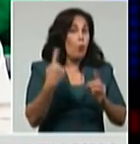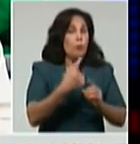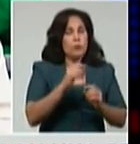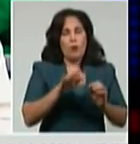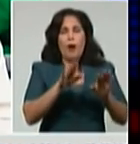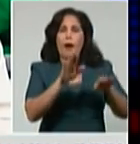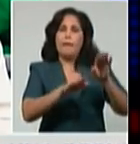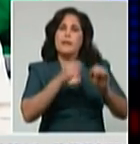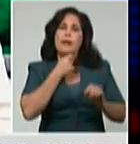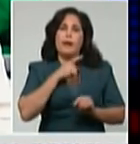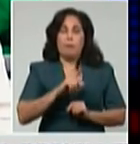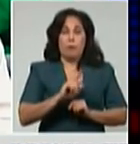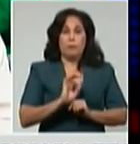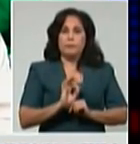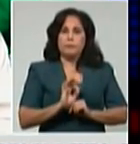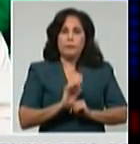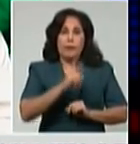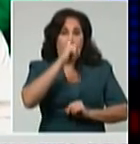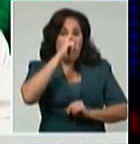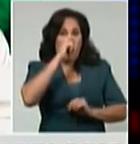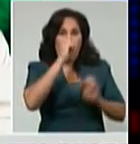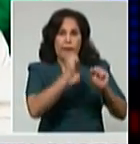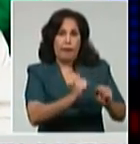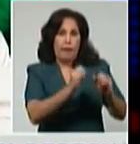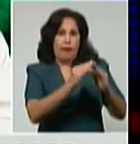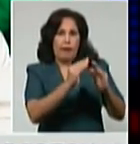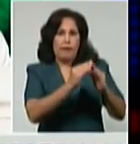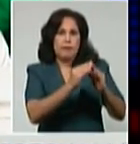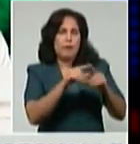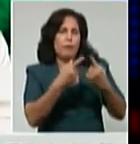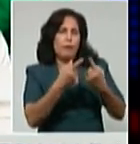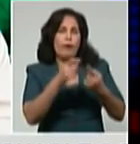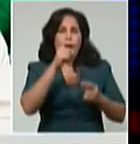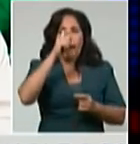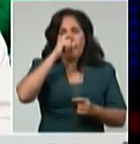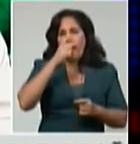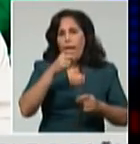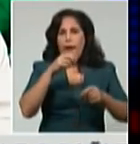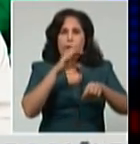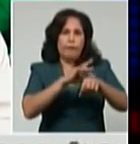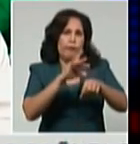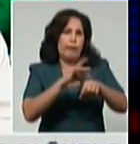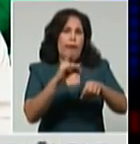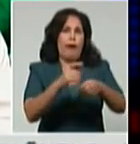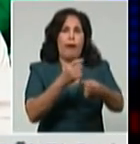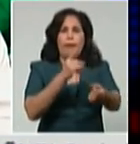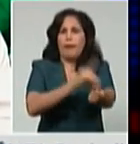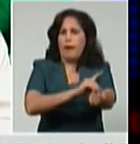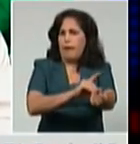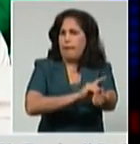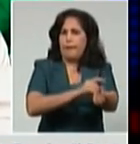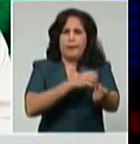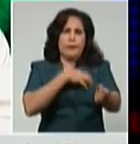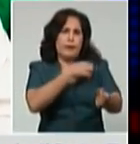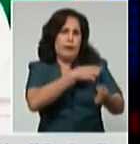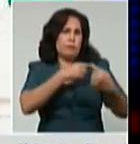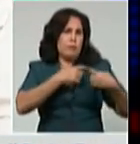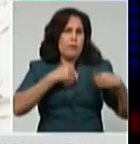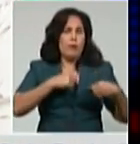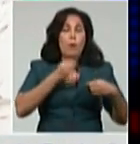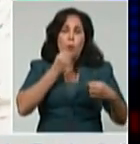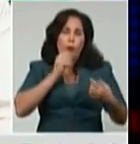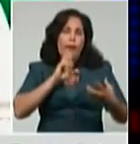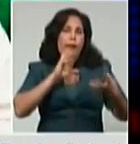que por su edad, no solo su edad, sino su edad, comorbilidades, pueden presentar complicaciones y